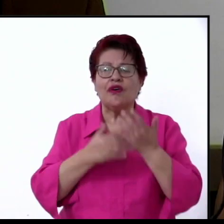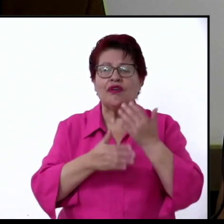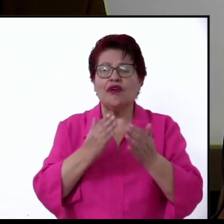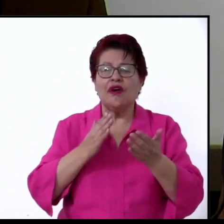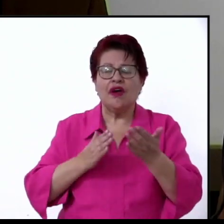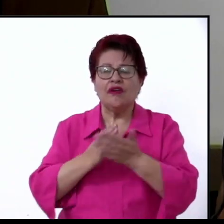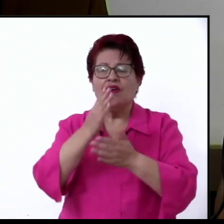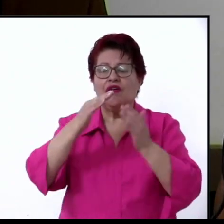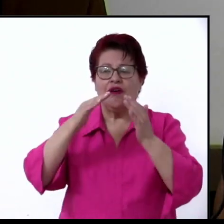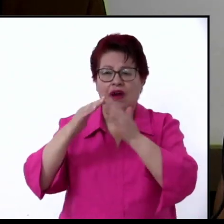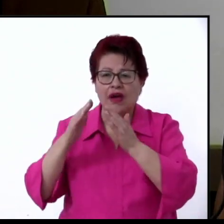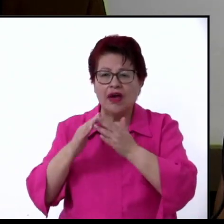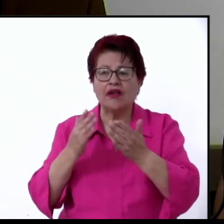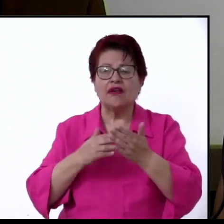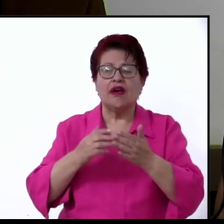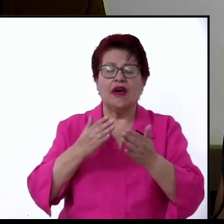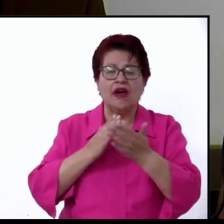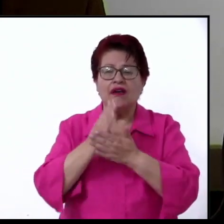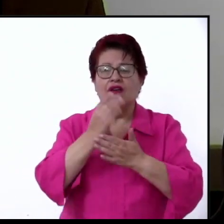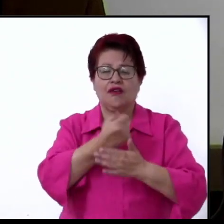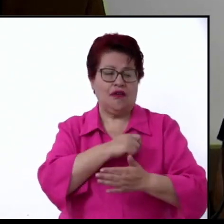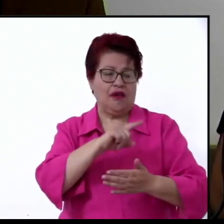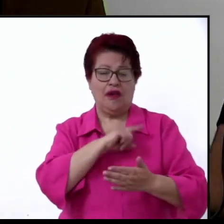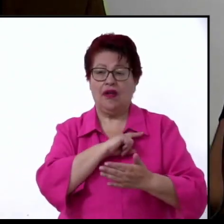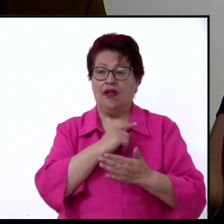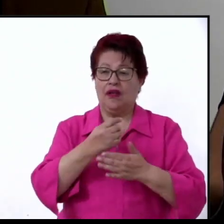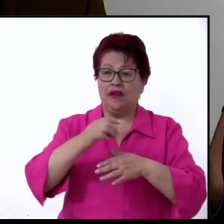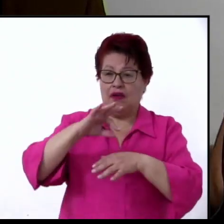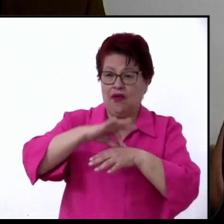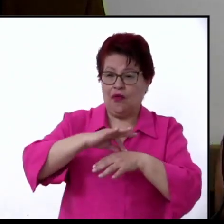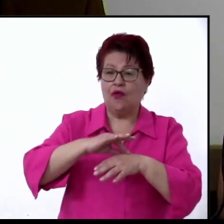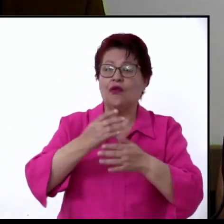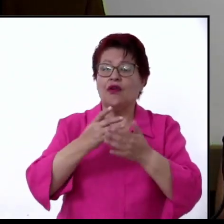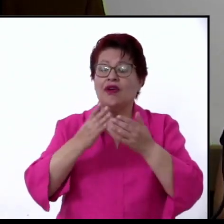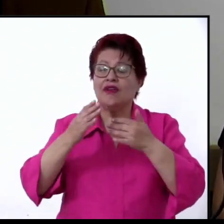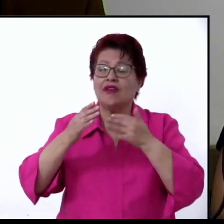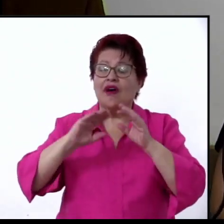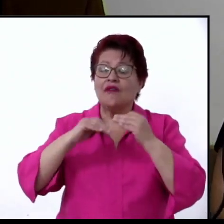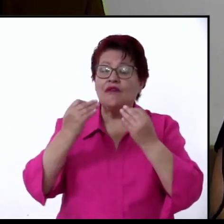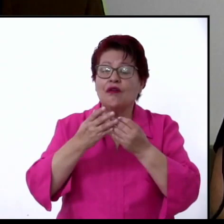la vivienda, para el acceso a la salud. Y ese modelo de trabajo